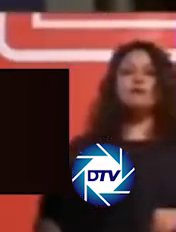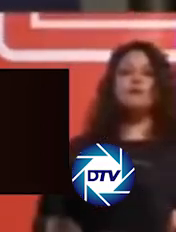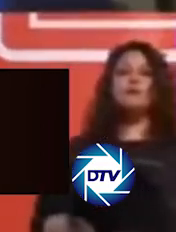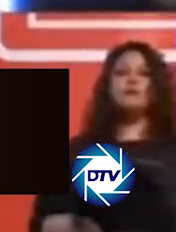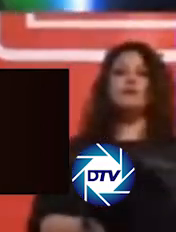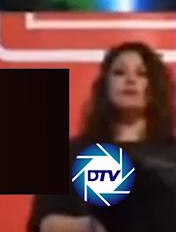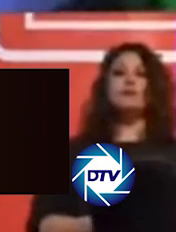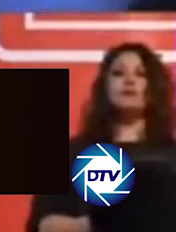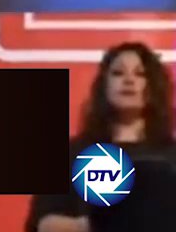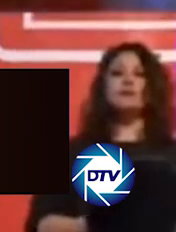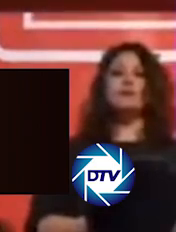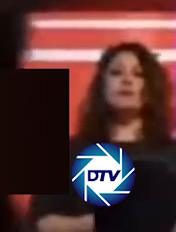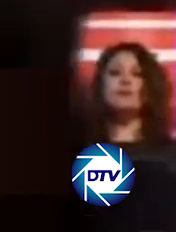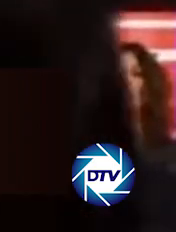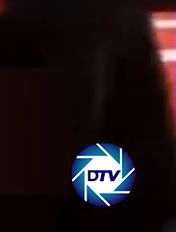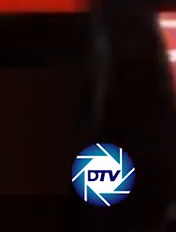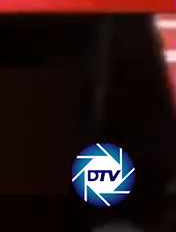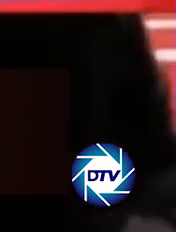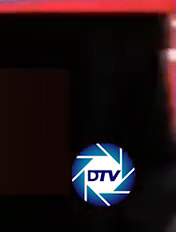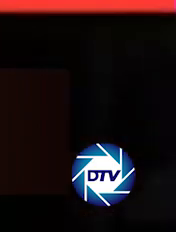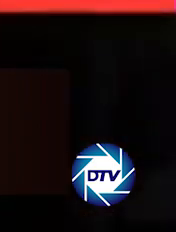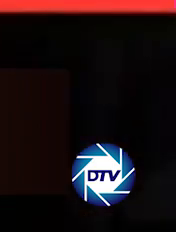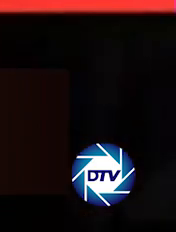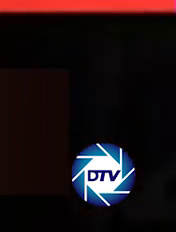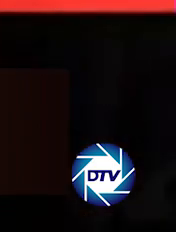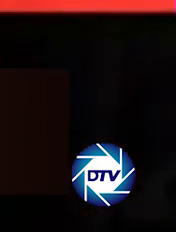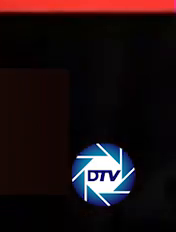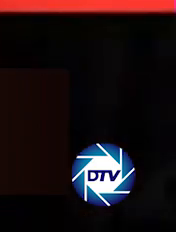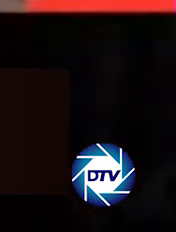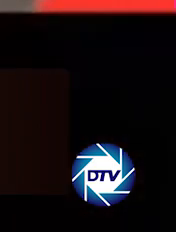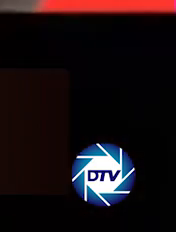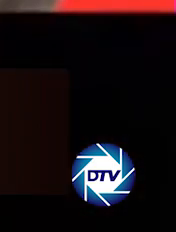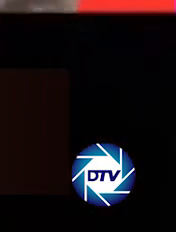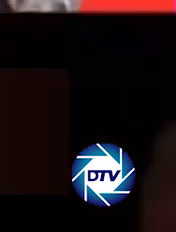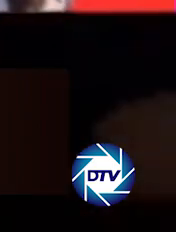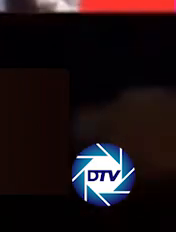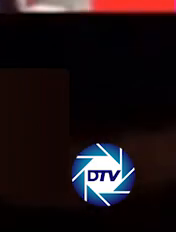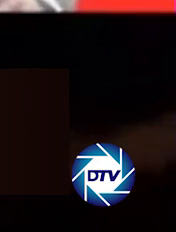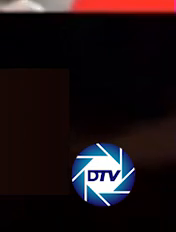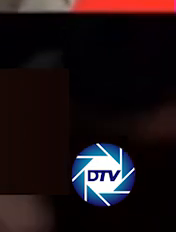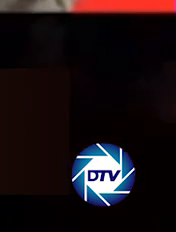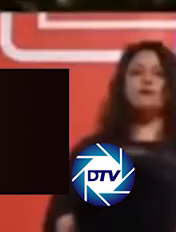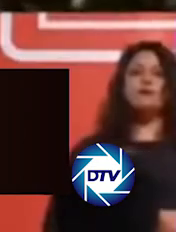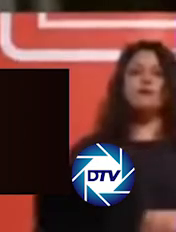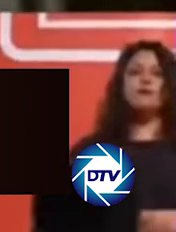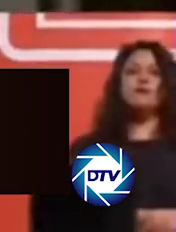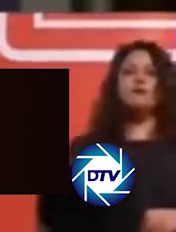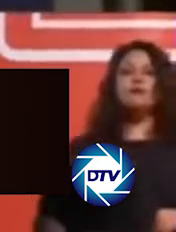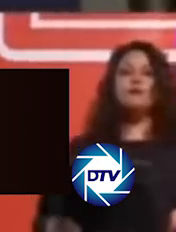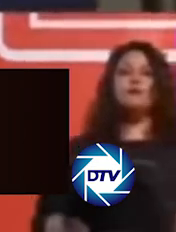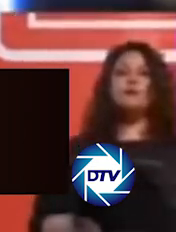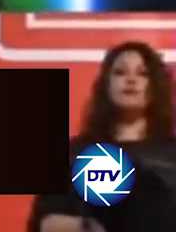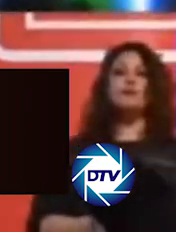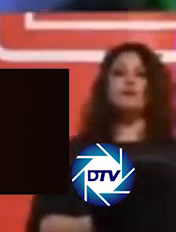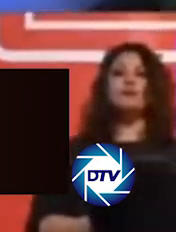acabó con su intervención con alguna cosa más, o sea, con un tono encima de chulería. Pues bien, después de que publicamos en